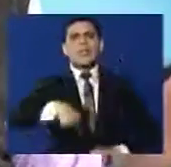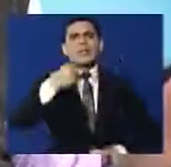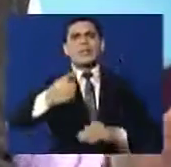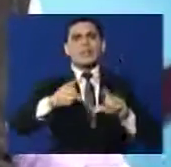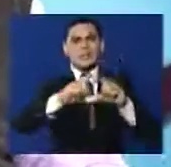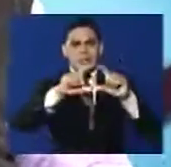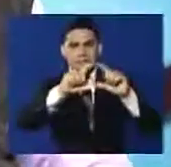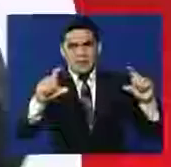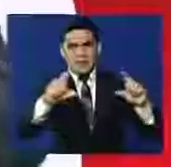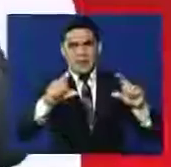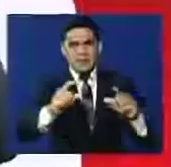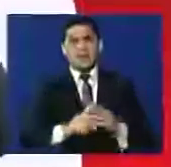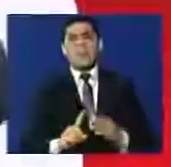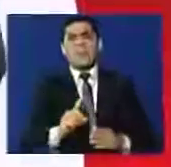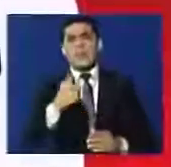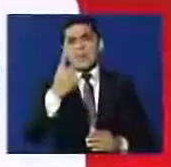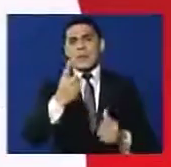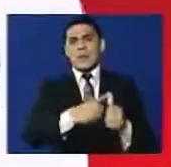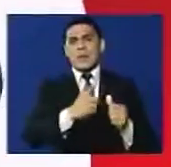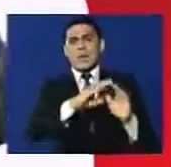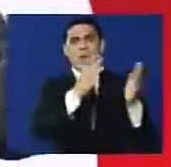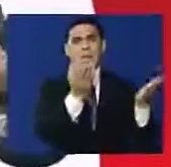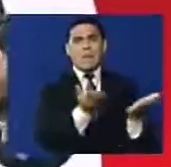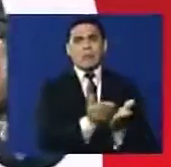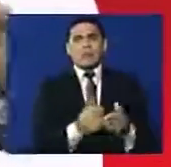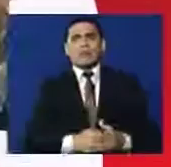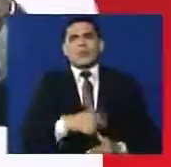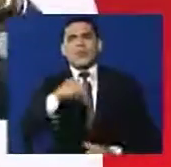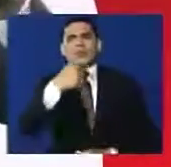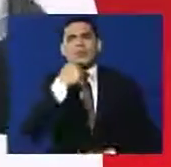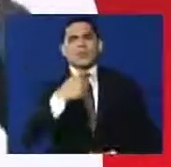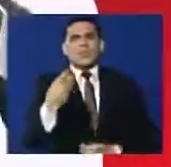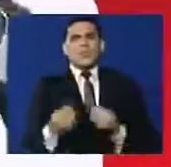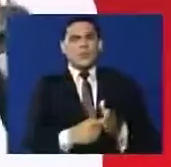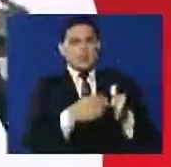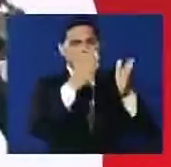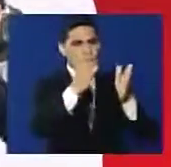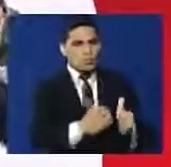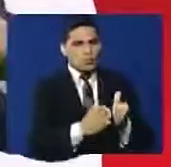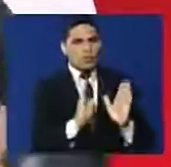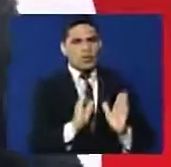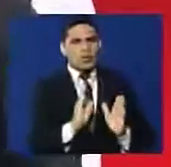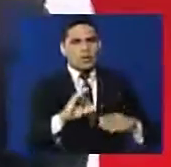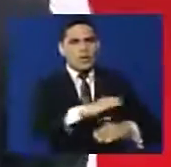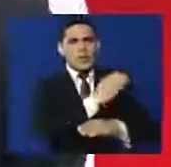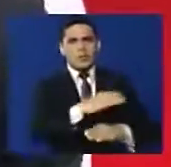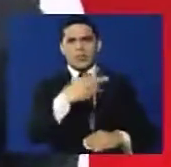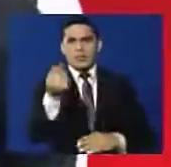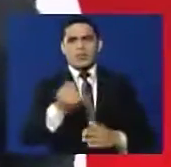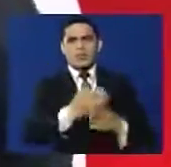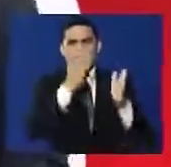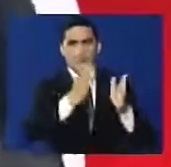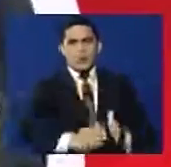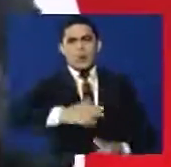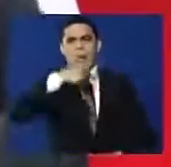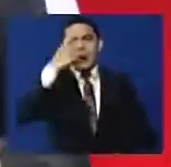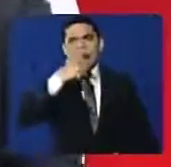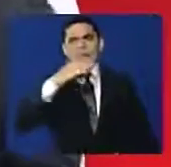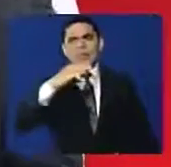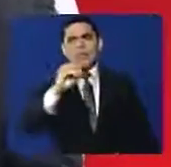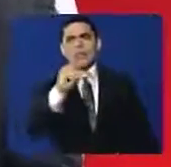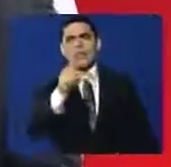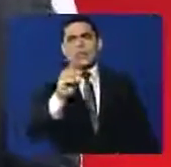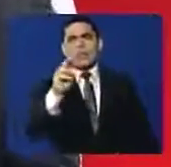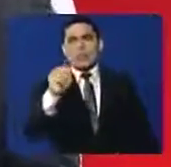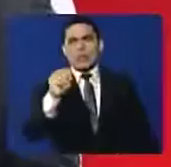topic en 12 países. Claro, pero fíjate que la crítica no era la música, sino la postura de Willy Colón previa